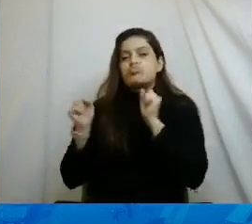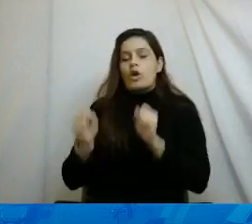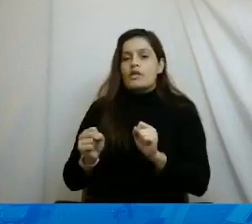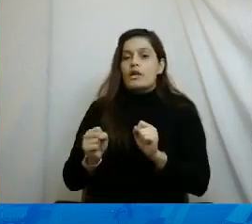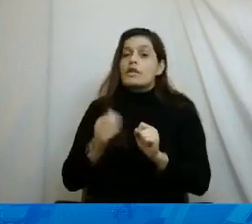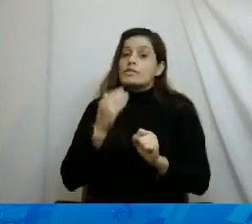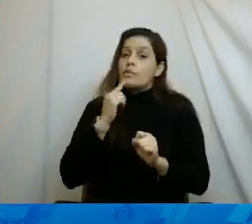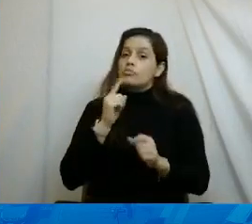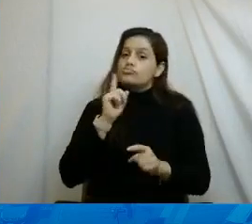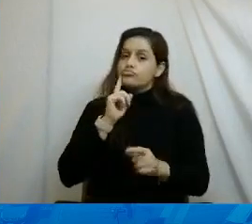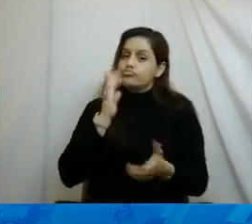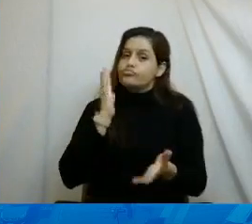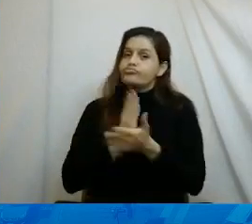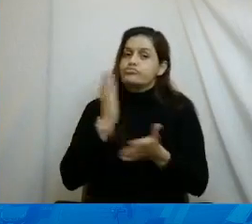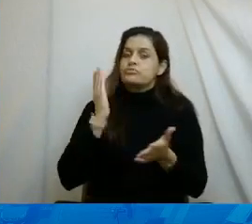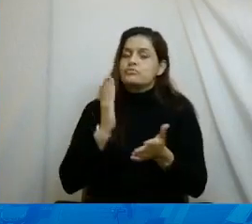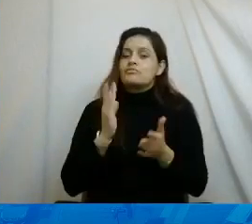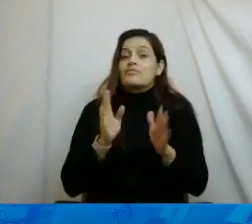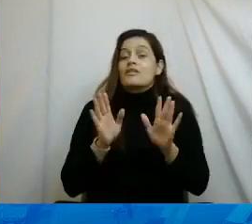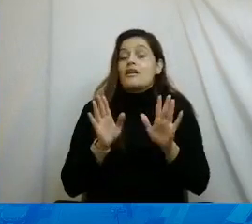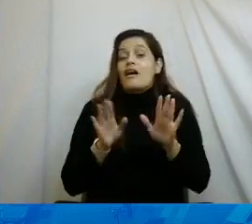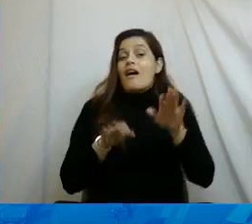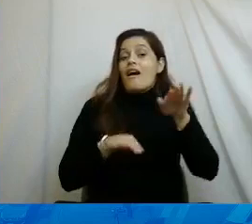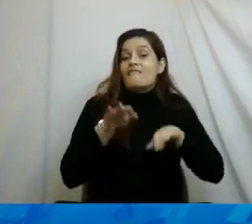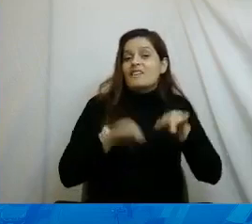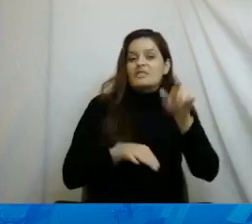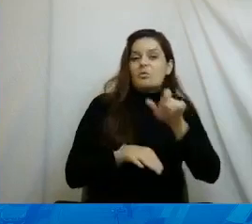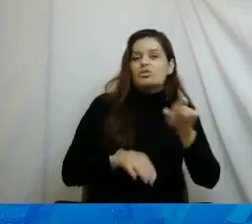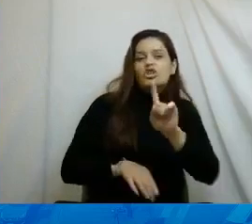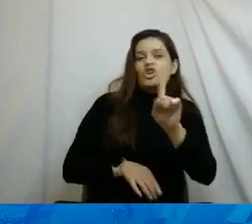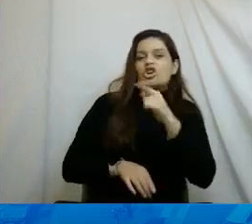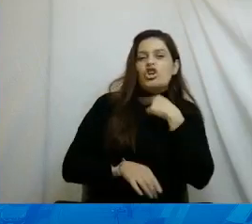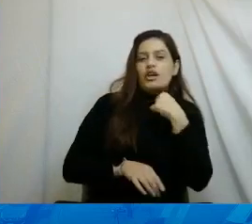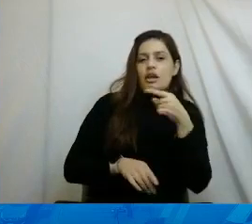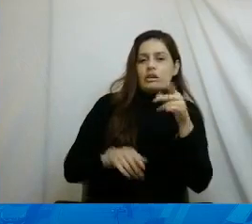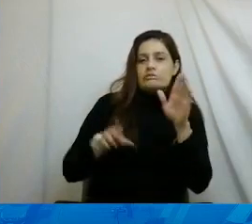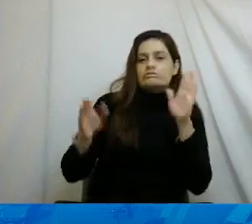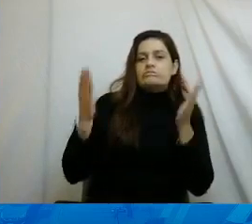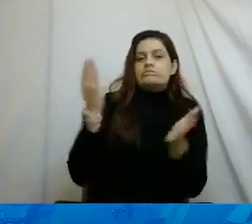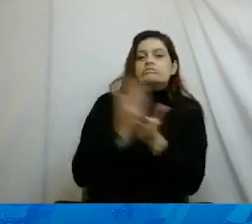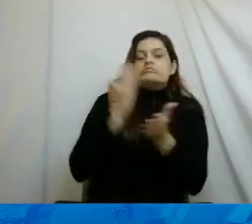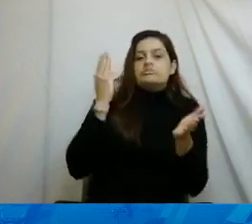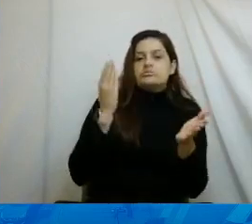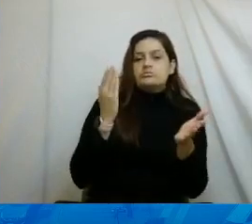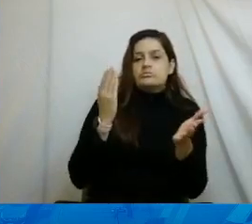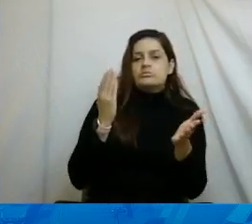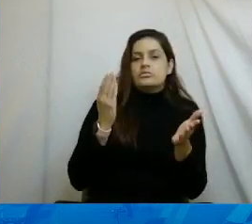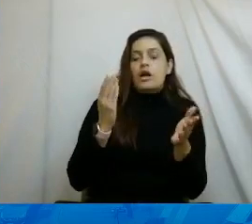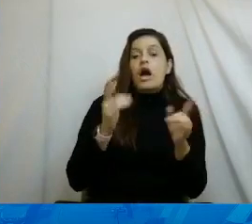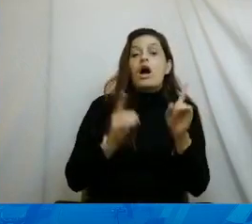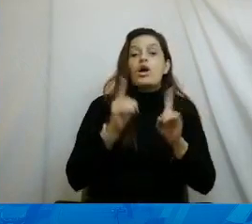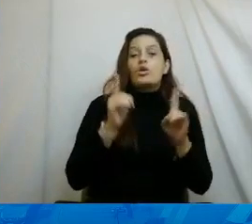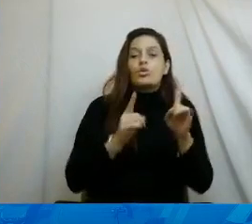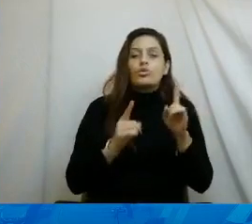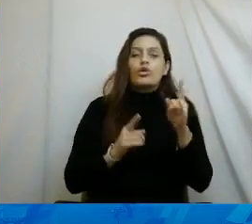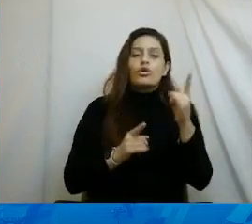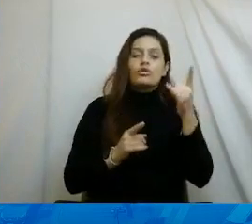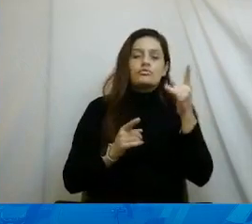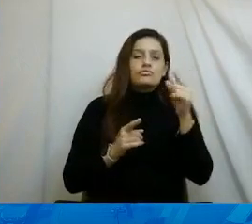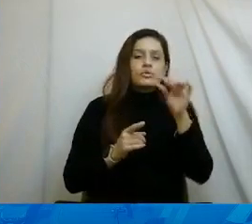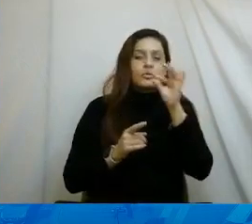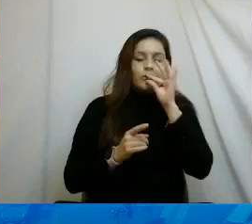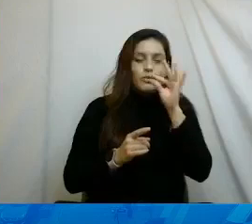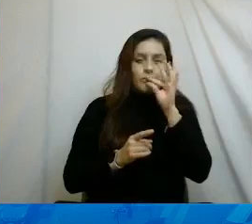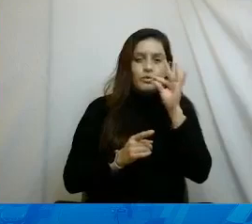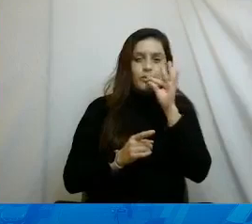ciertas reglas, ¿no? Y a veces algunas personas como que no aceptan ser ingresados, ya sea que están bajo los efectos del alcohol o hay otras situaciones,